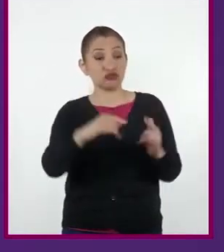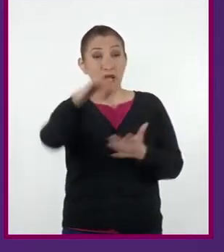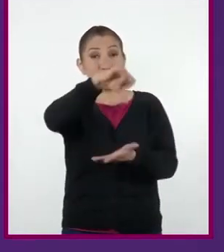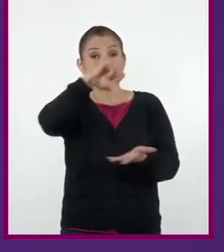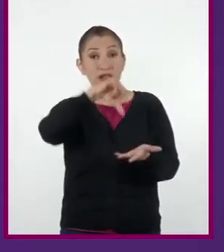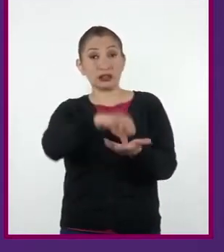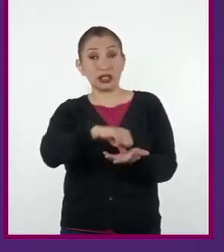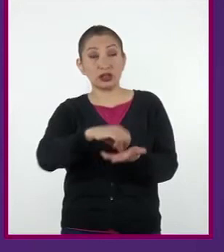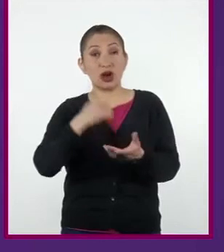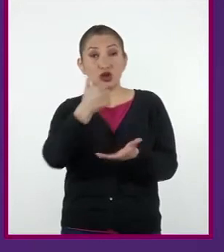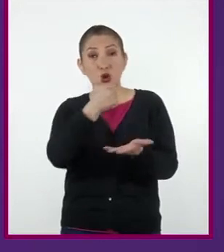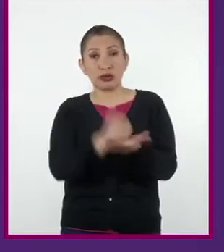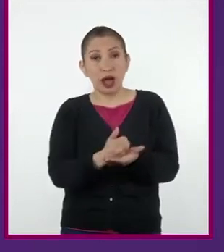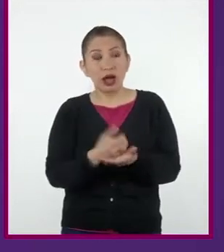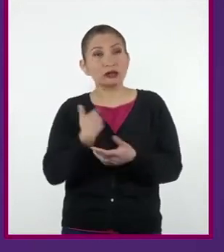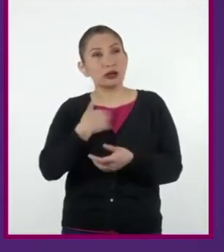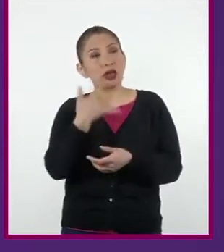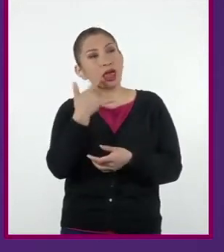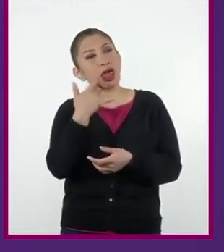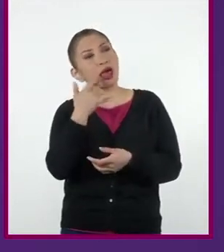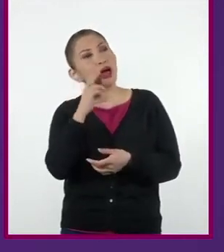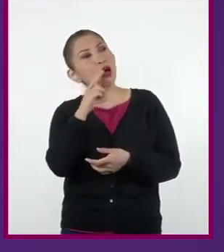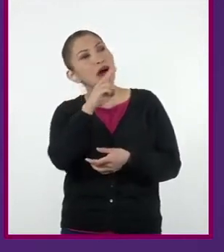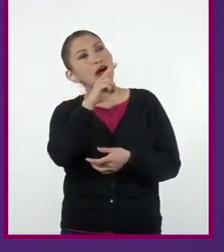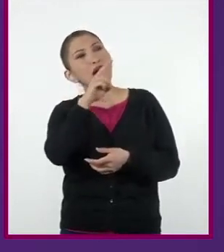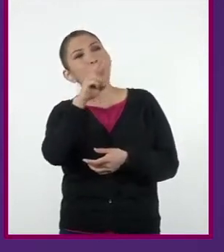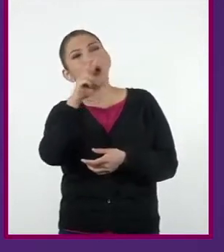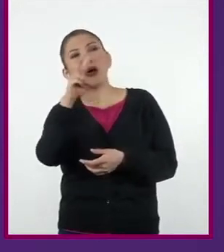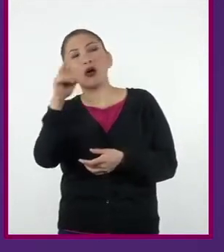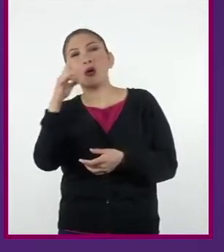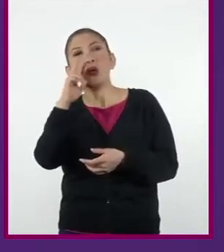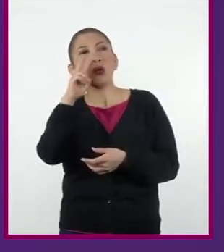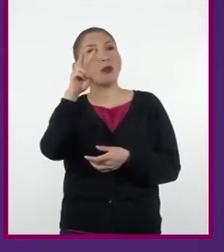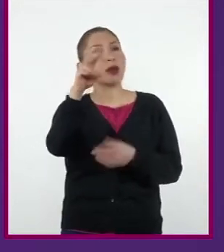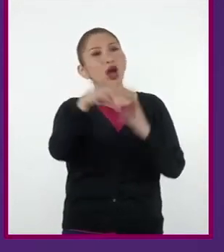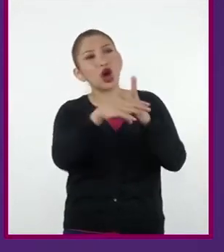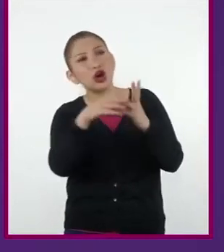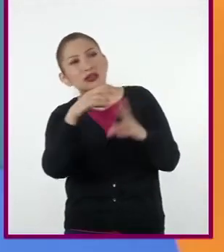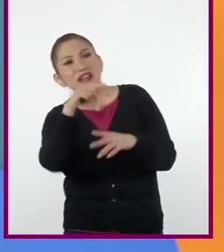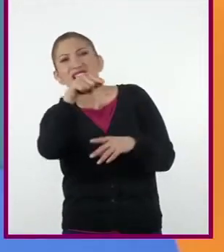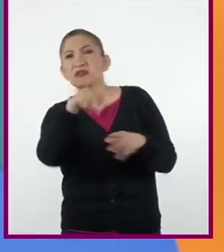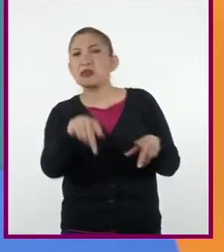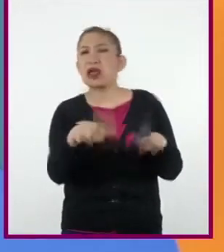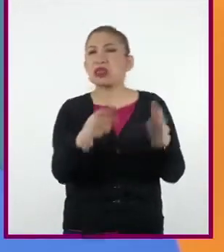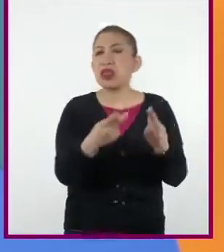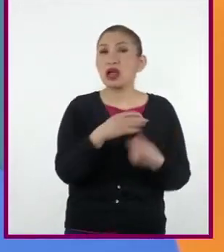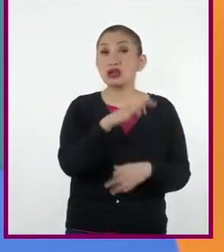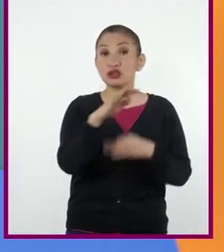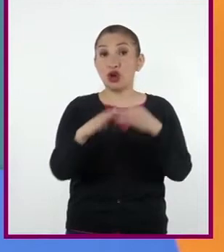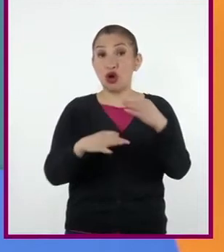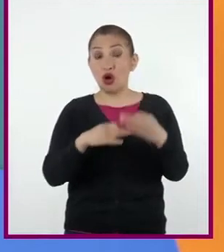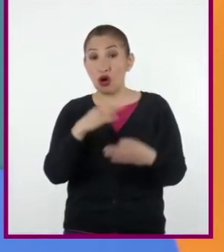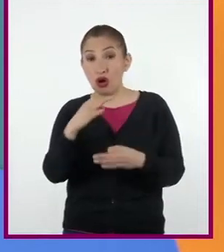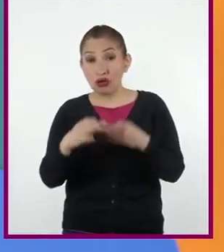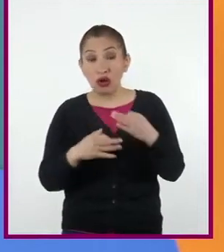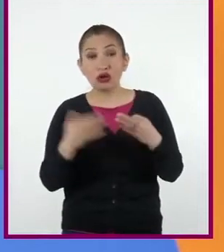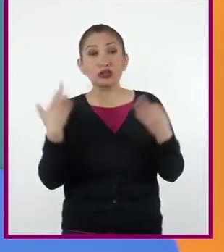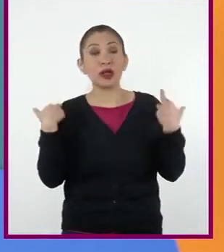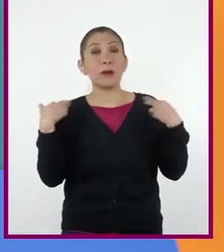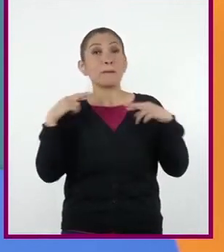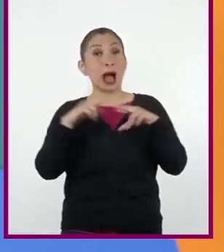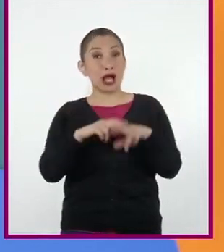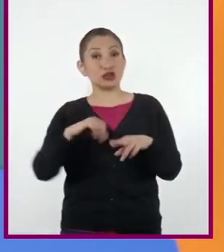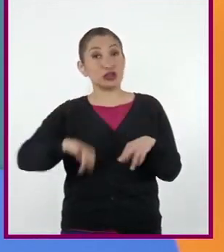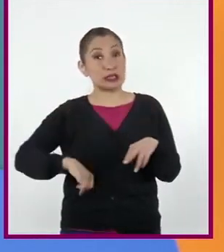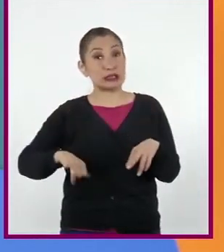de la ciudad. Me embelesaba al pasar frente a ellas y admirar las cosas que vendían. A todos los maestros nos